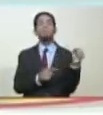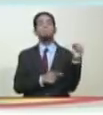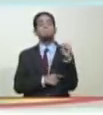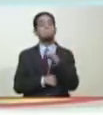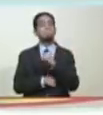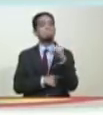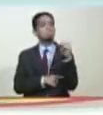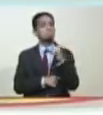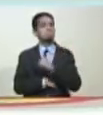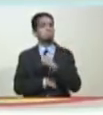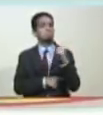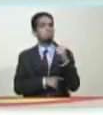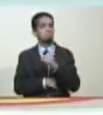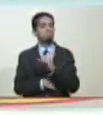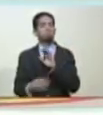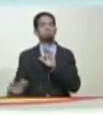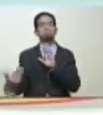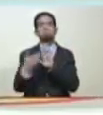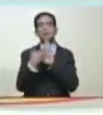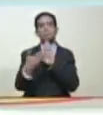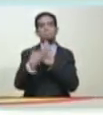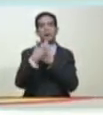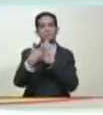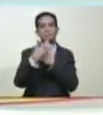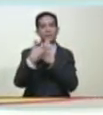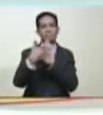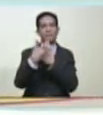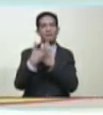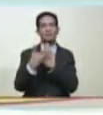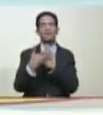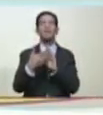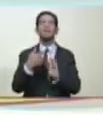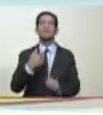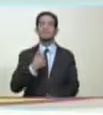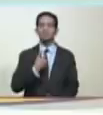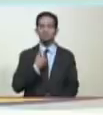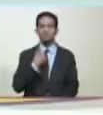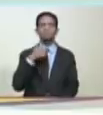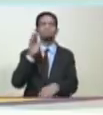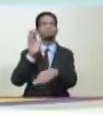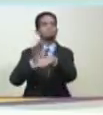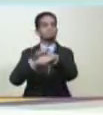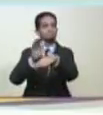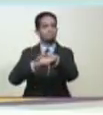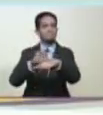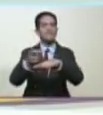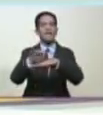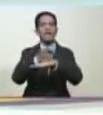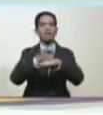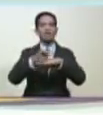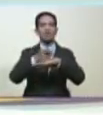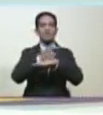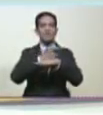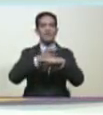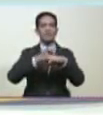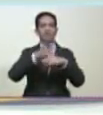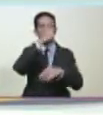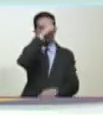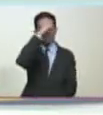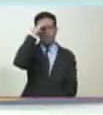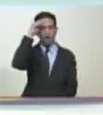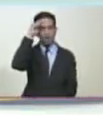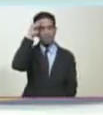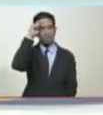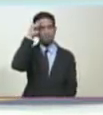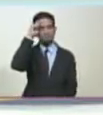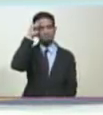escalando su agresión contra Venezuela. Yo le digo al gobierno de Donald Trump, al gobierno del Ku Klux Klan, le digo,